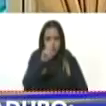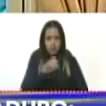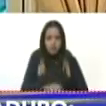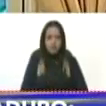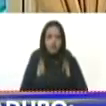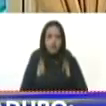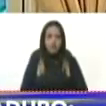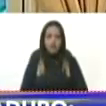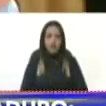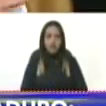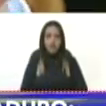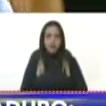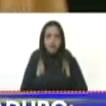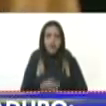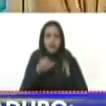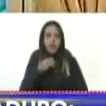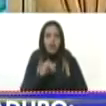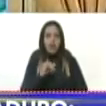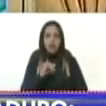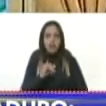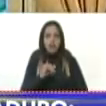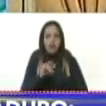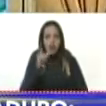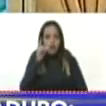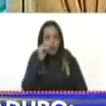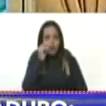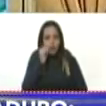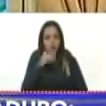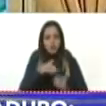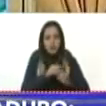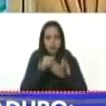Guanarito. Allá está Rafael Calles, otro joven líder,